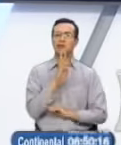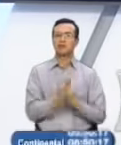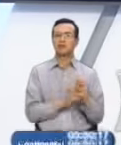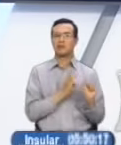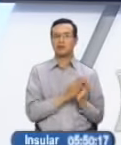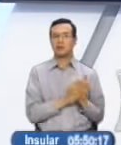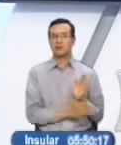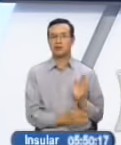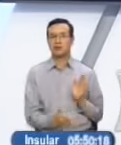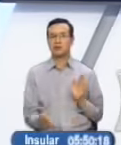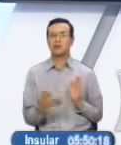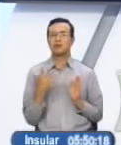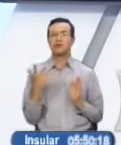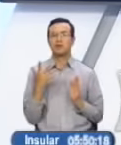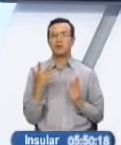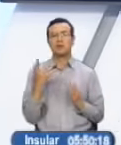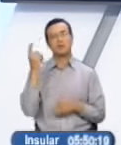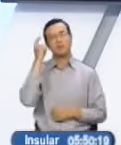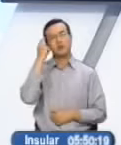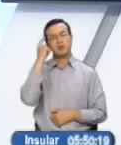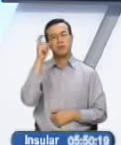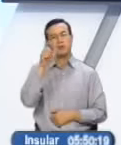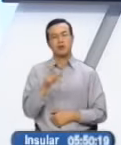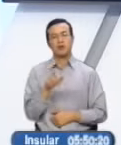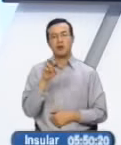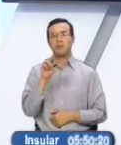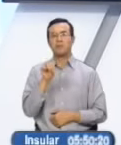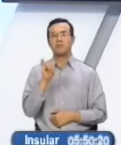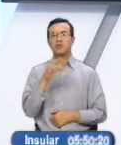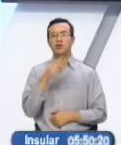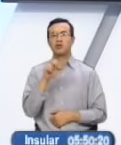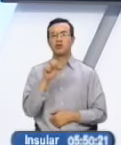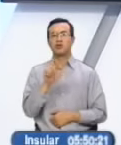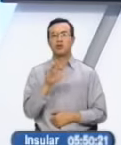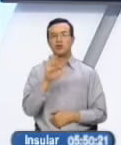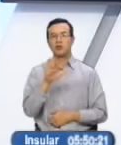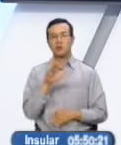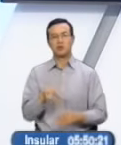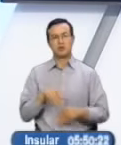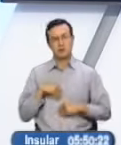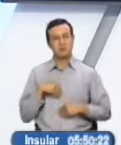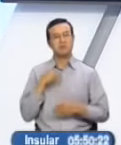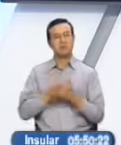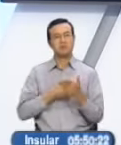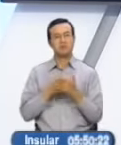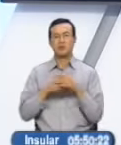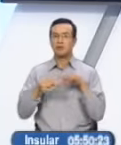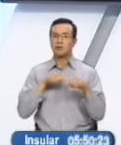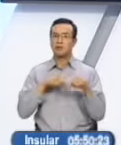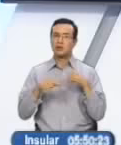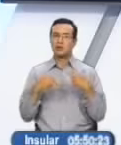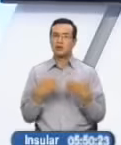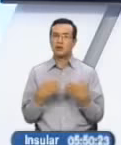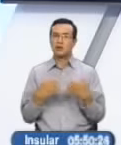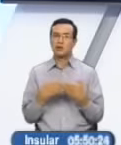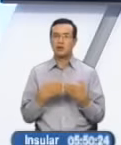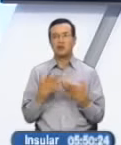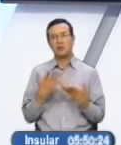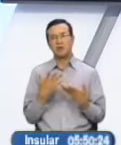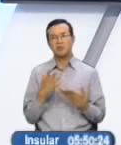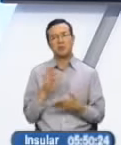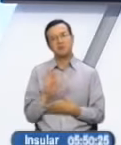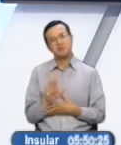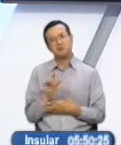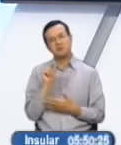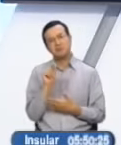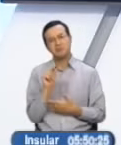6 años en la cabeza de un señor llamado Michel Deller, que asumió el reto de administrar un equipo con un perfil bajo